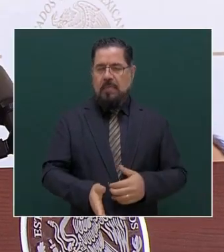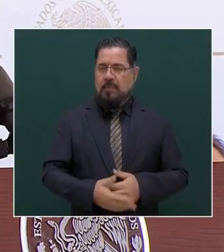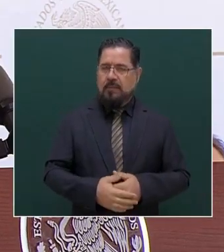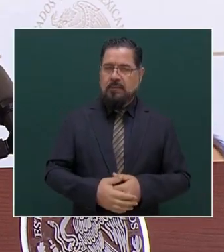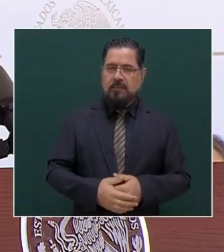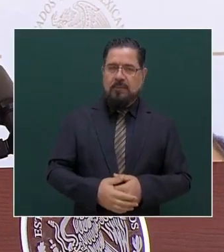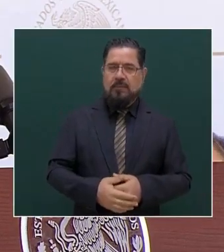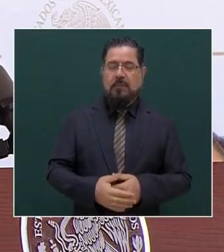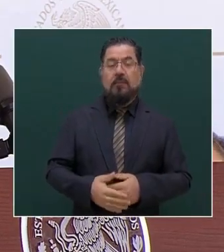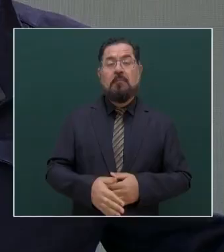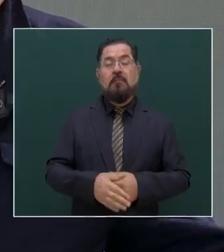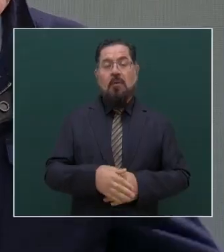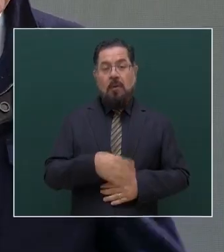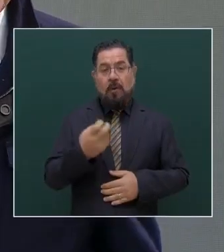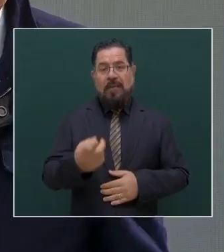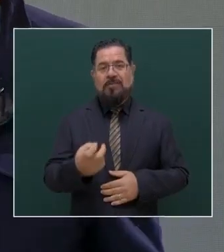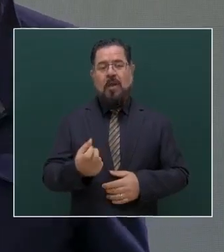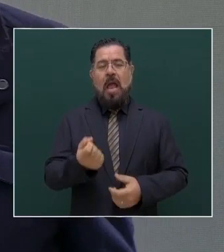Y algunos, pues,